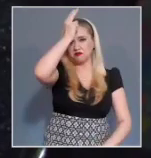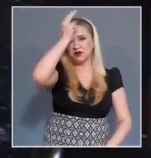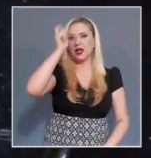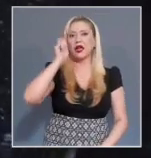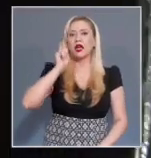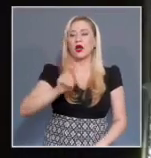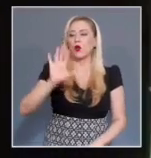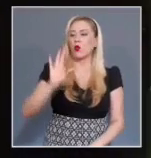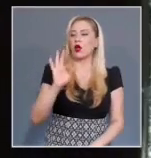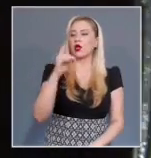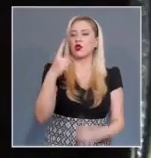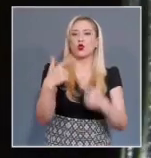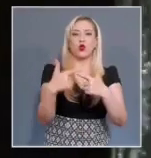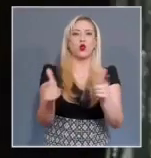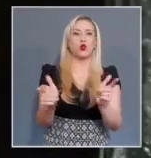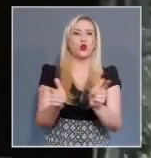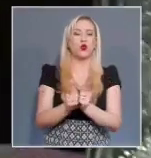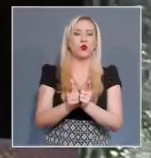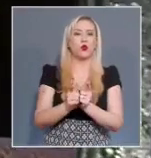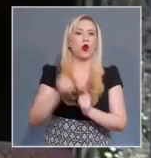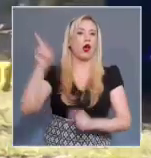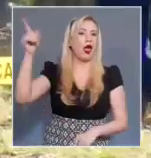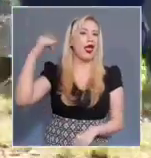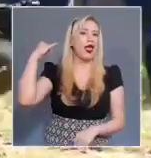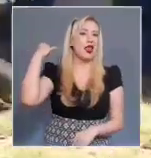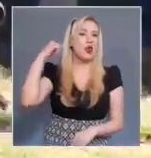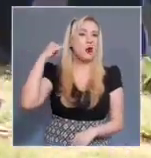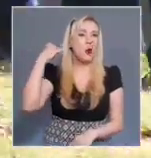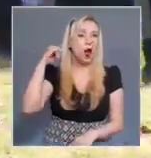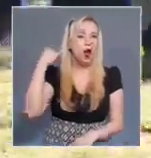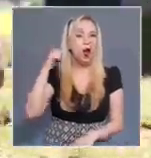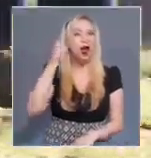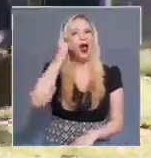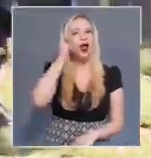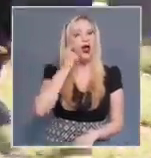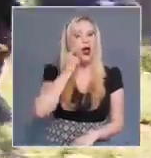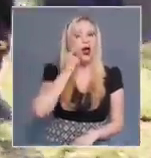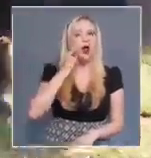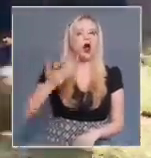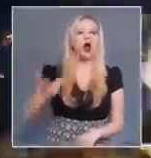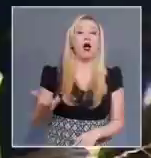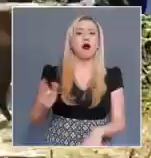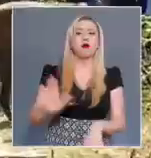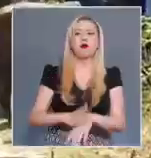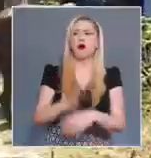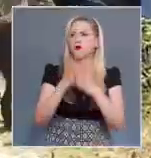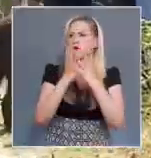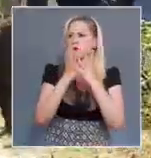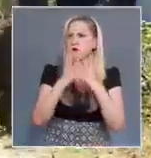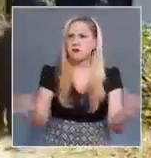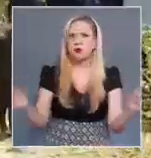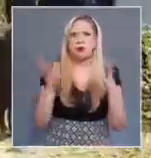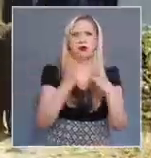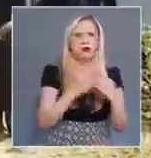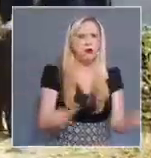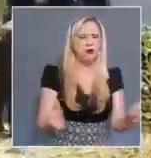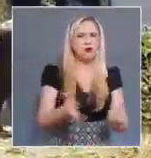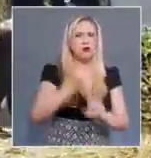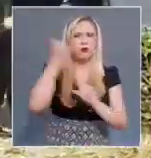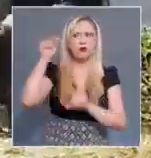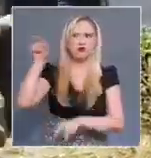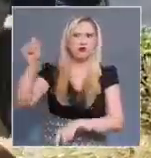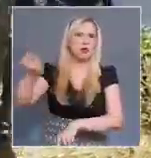con sede en Iguala, Guerrero, todos ellos acusados de los delitos de desaparición forzada y delincuencia organizada.